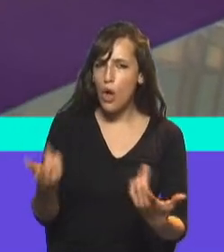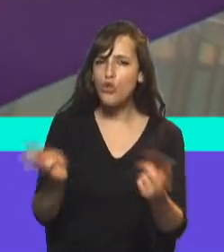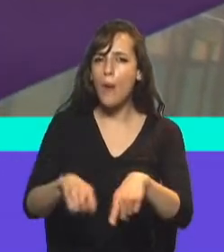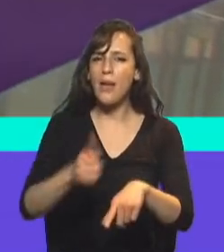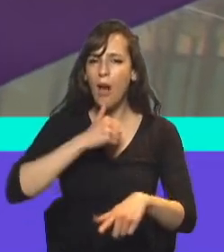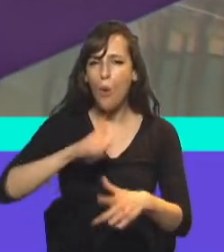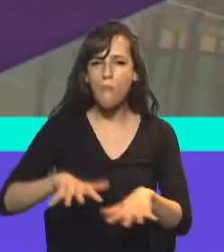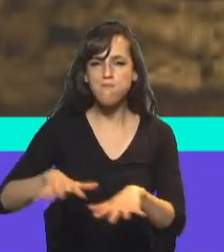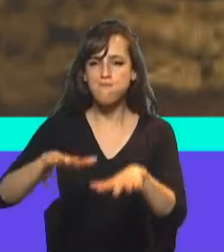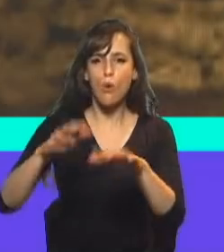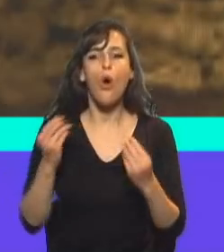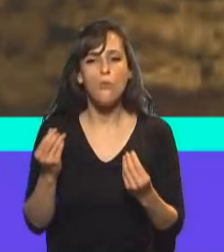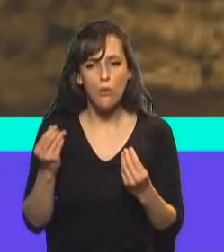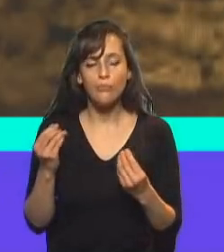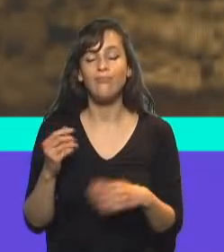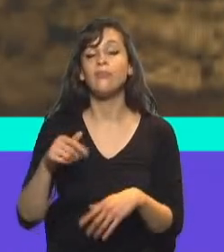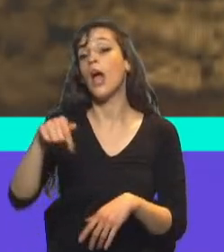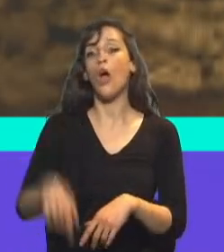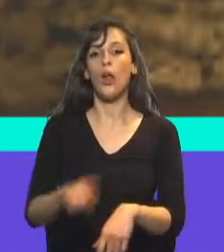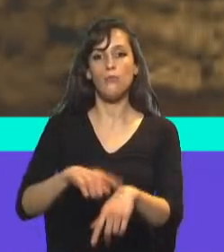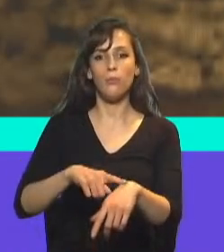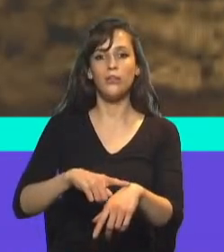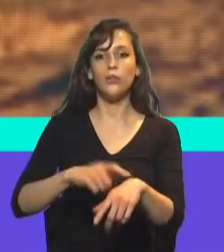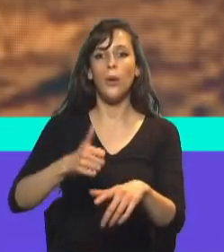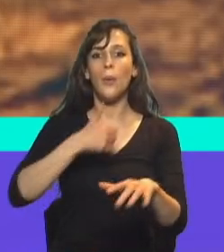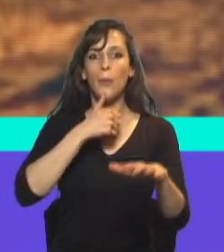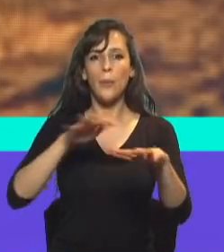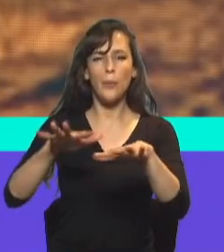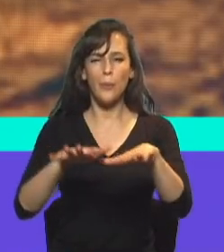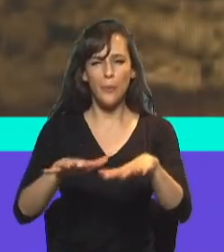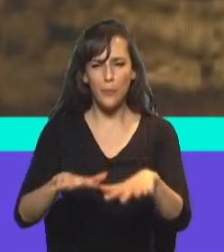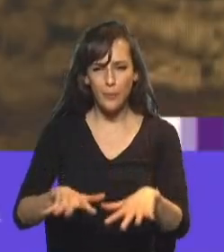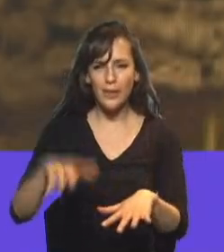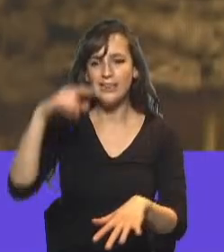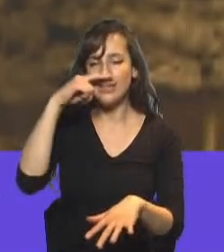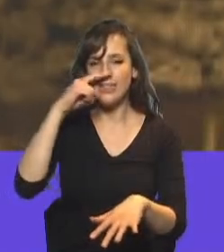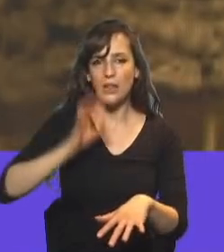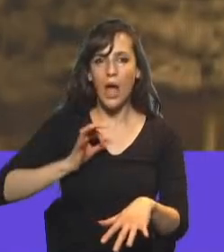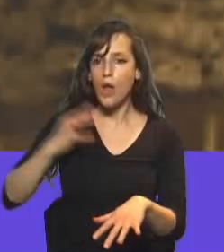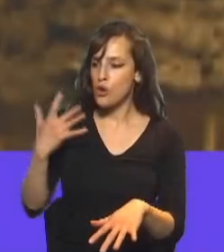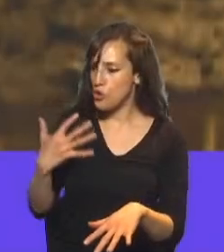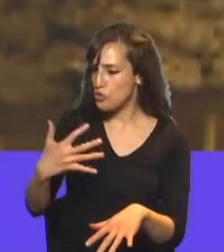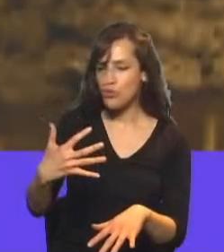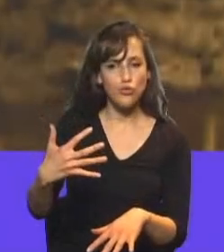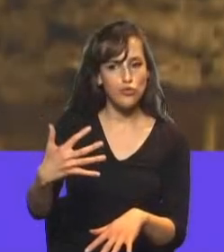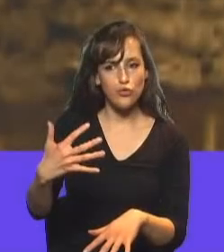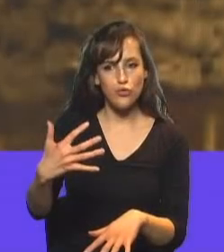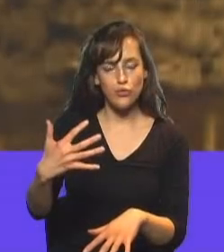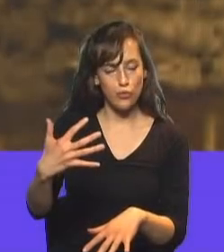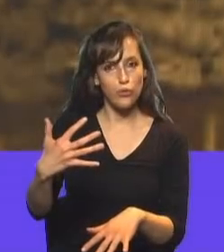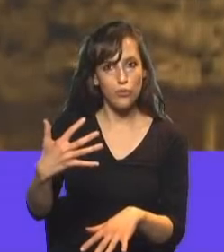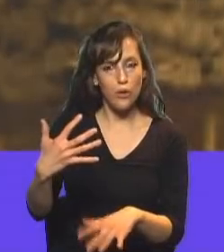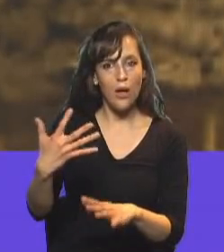estado actual? Bueno, la bajante está en un momento, esto como dijiste, histórica. 77 años hace que no se daban condiciones como